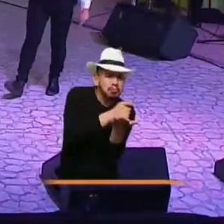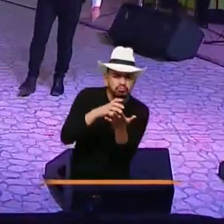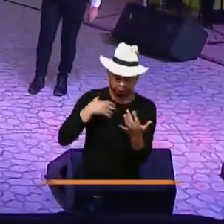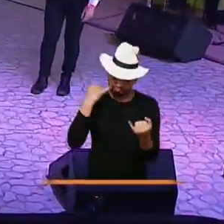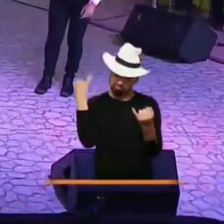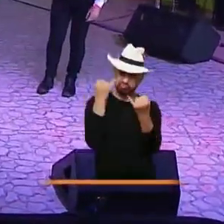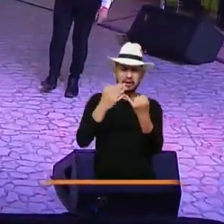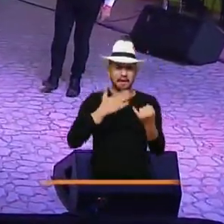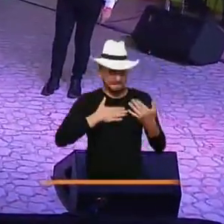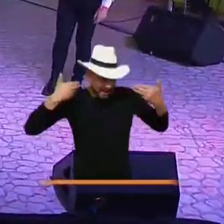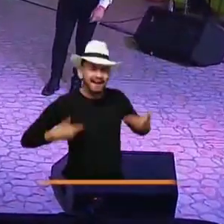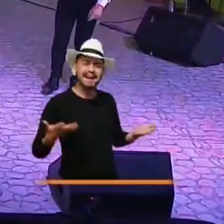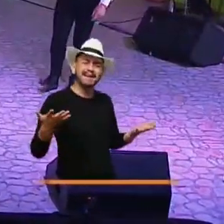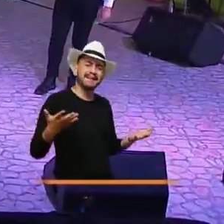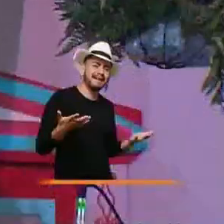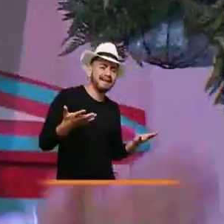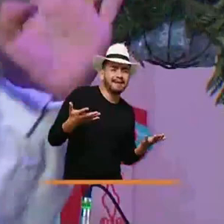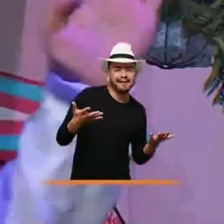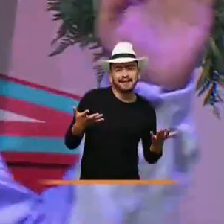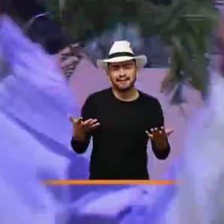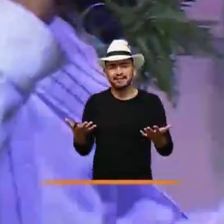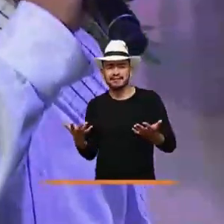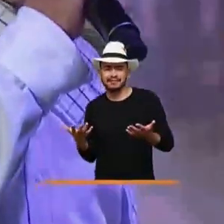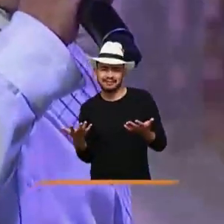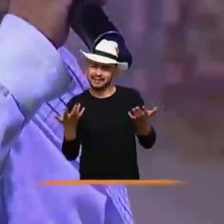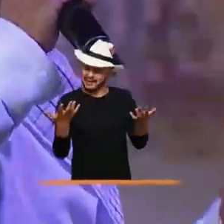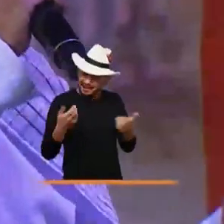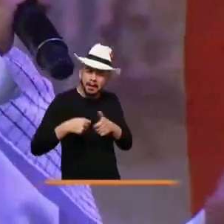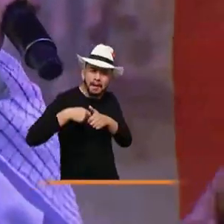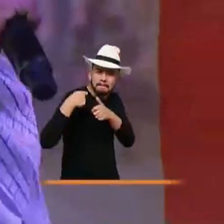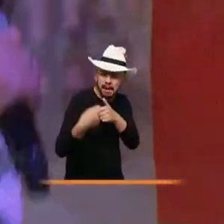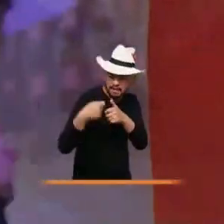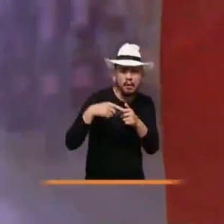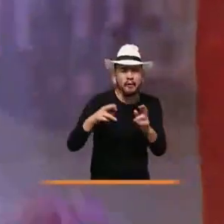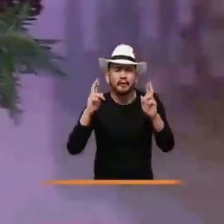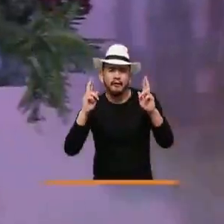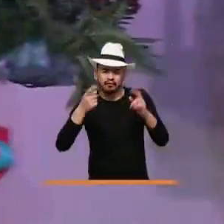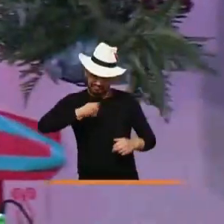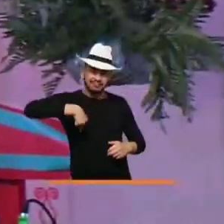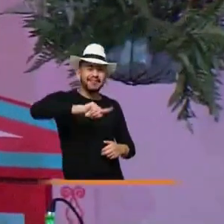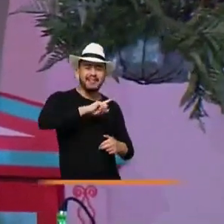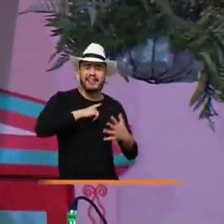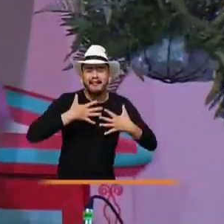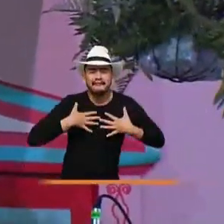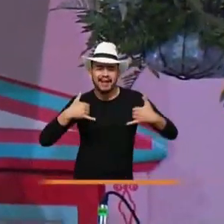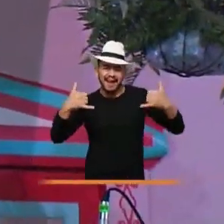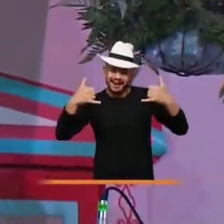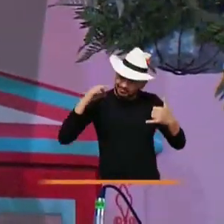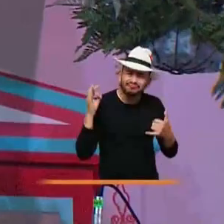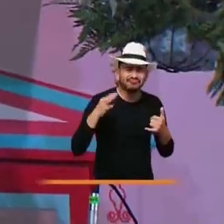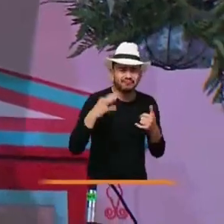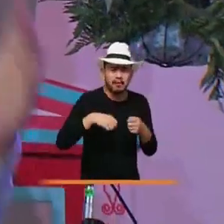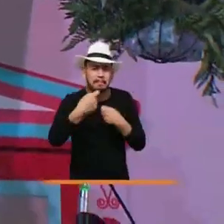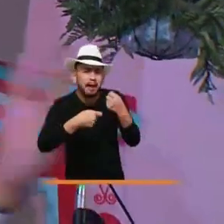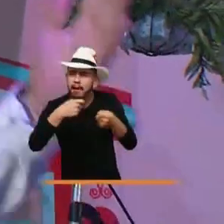ojalá pueda apagarlo somos gente muy feliz con el comercio impulsamos